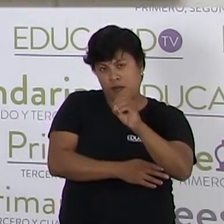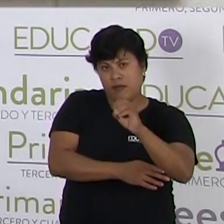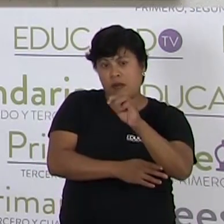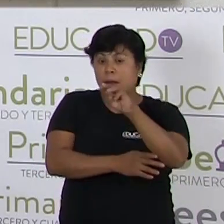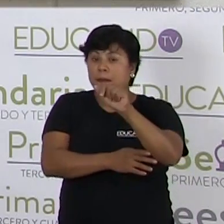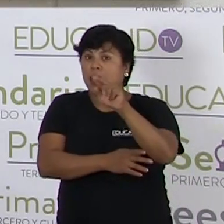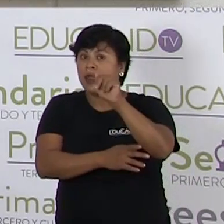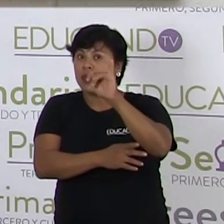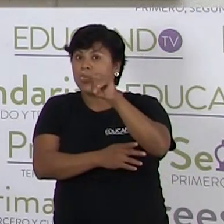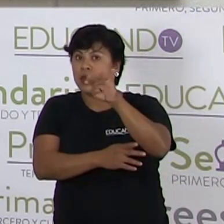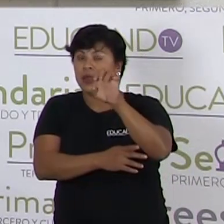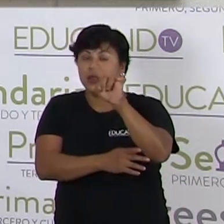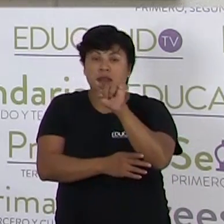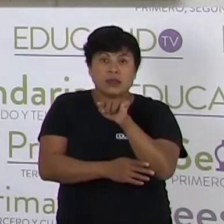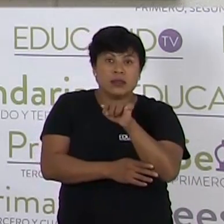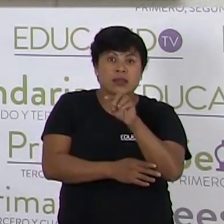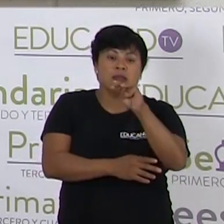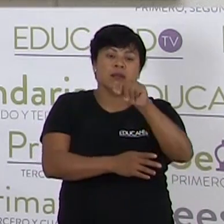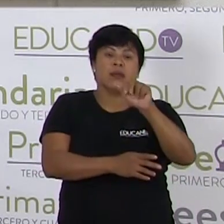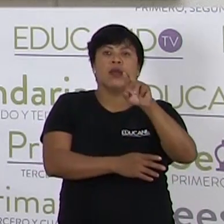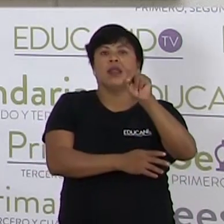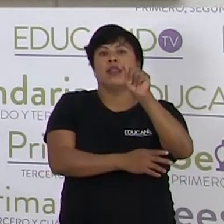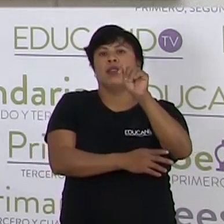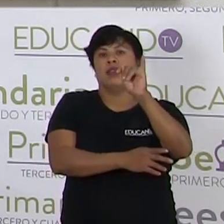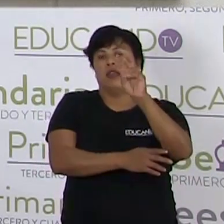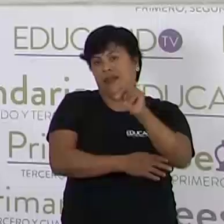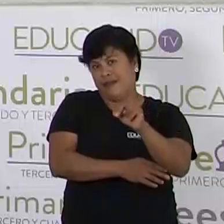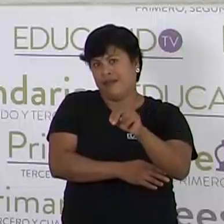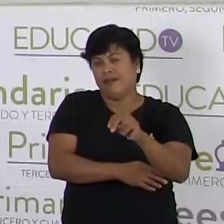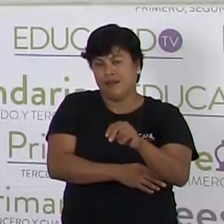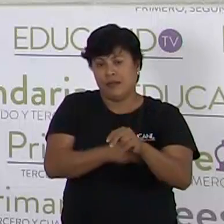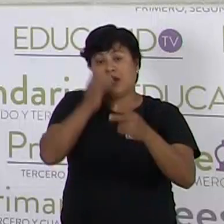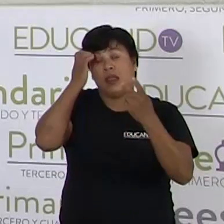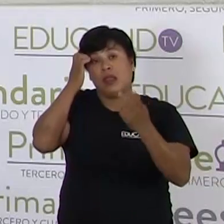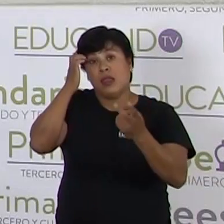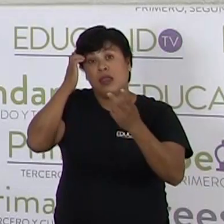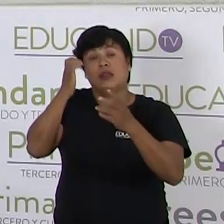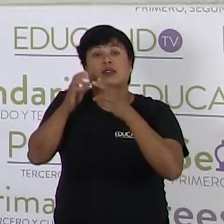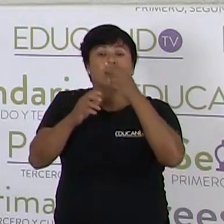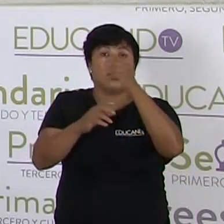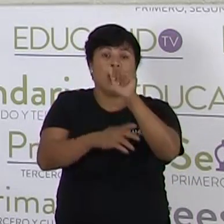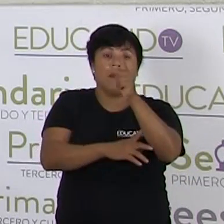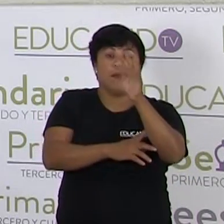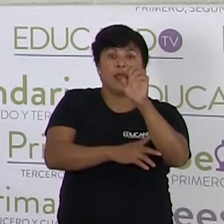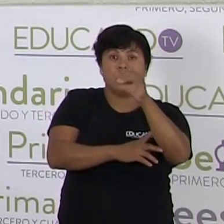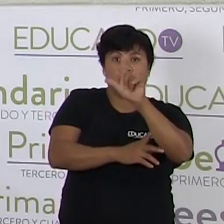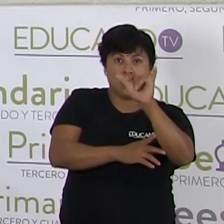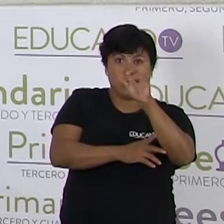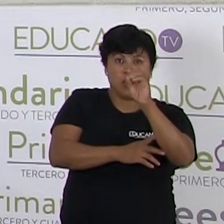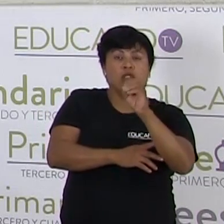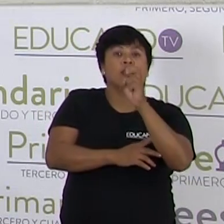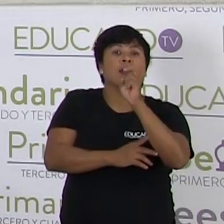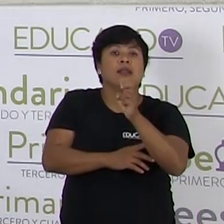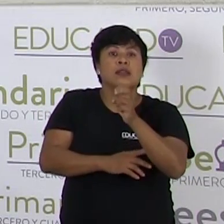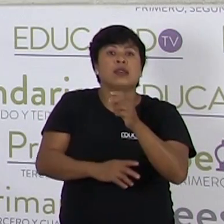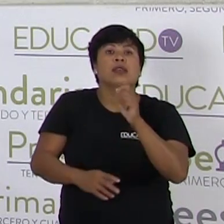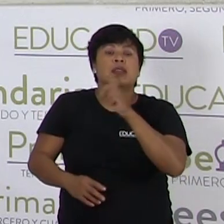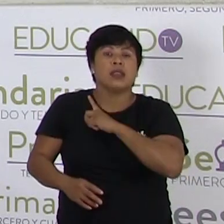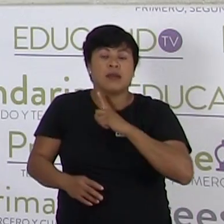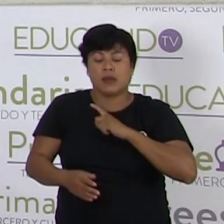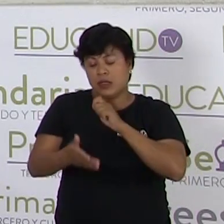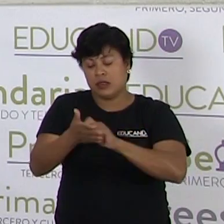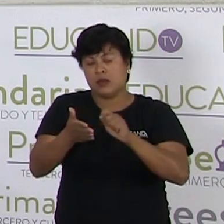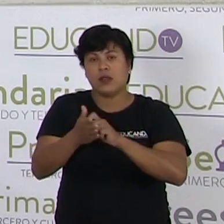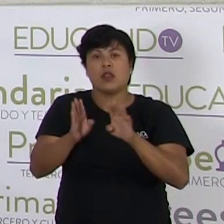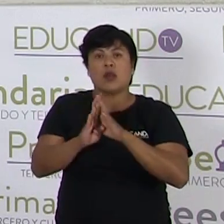Martínez, de Martín. Estos patronímicos se tienen que escribir, la